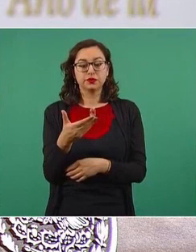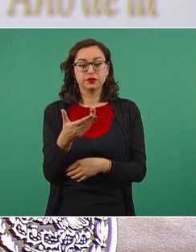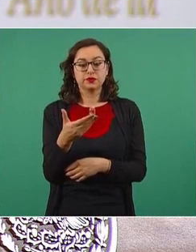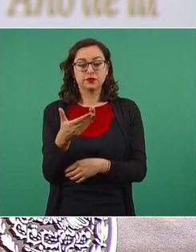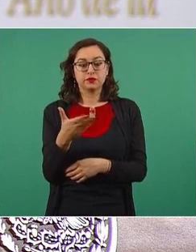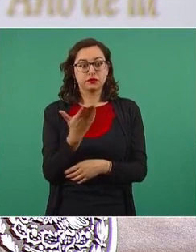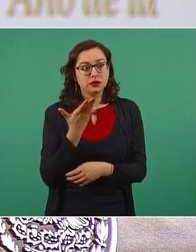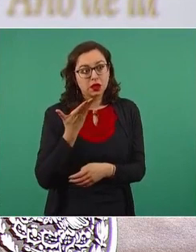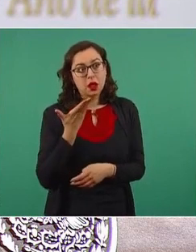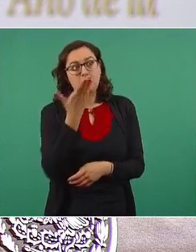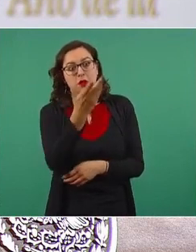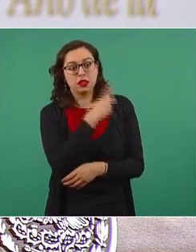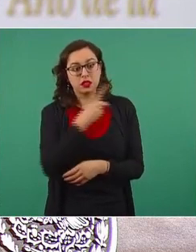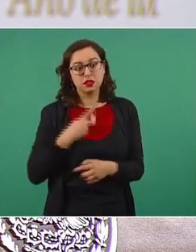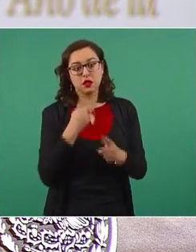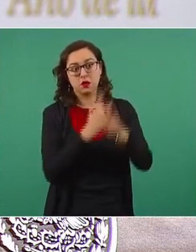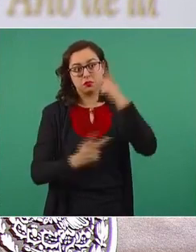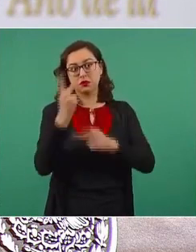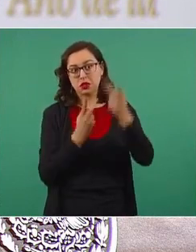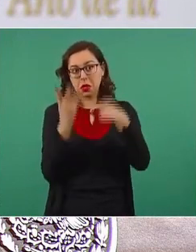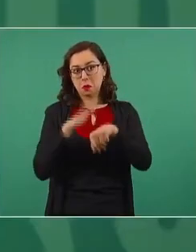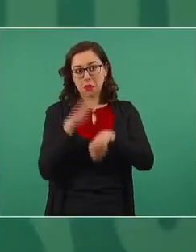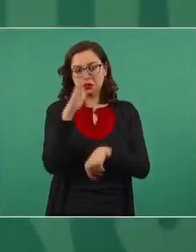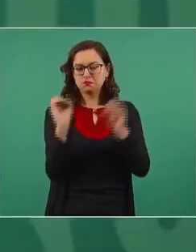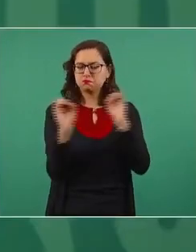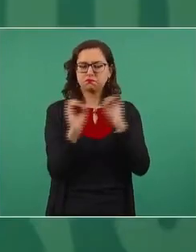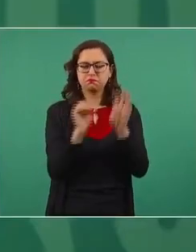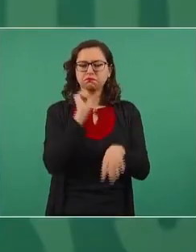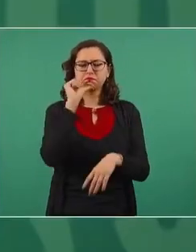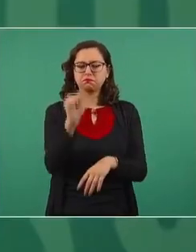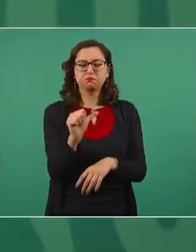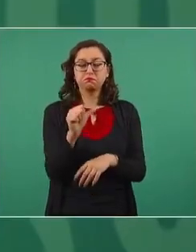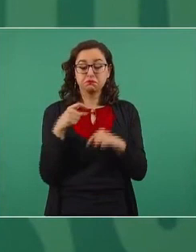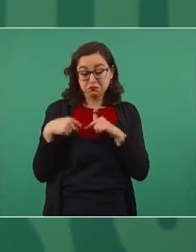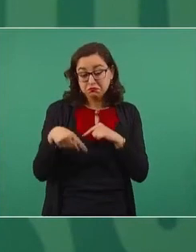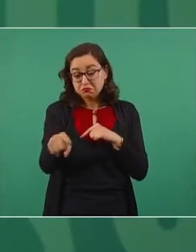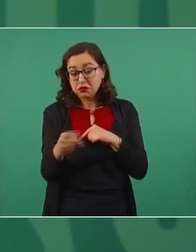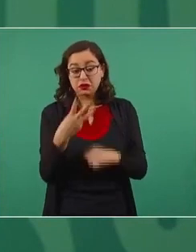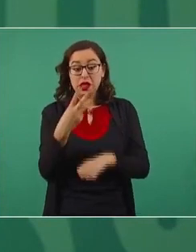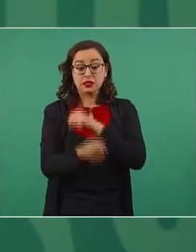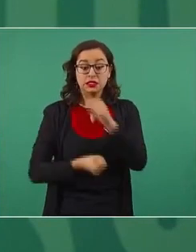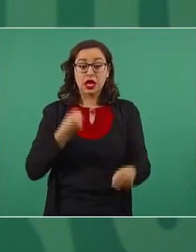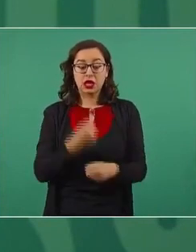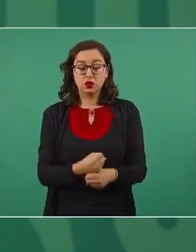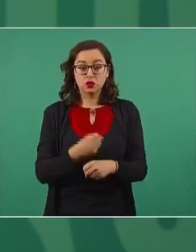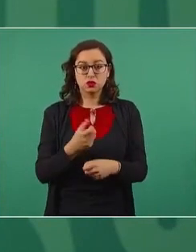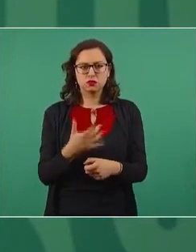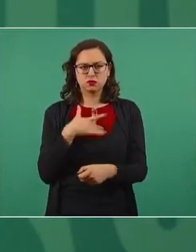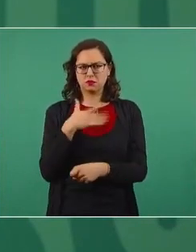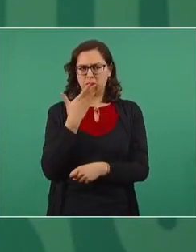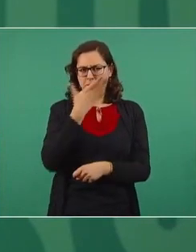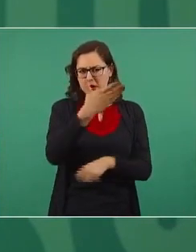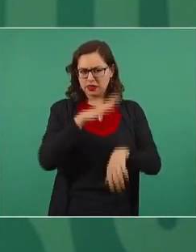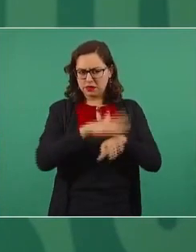solicitamos deuda adicional, pensamos que no vamos en el sexenio a